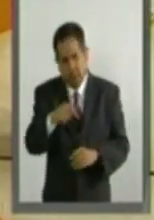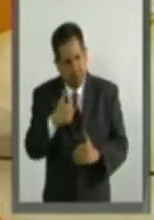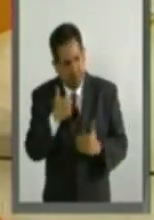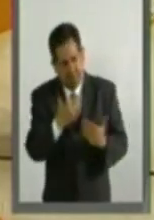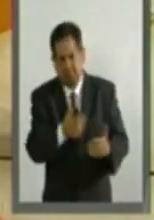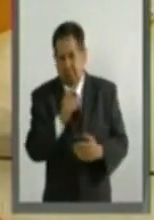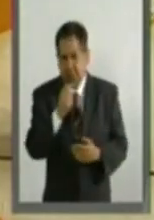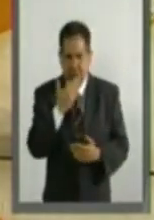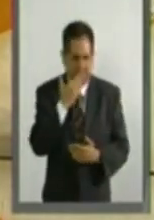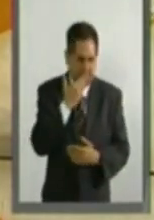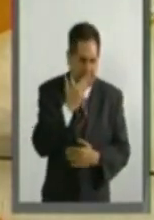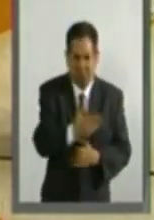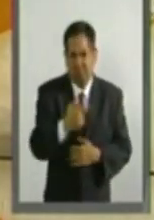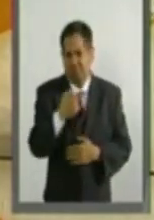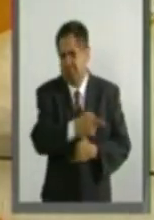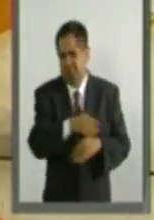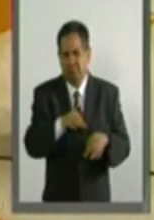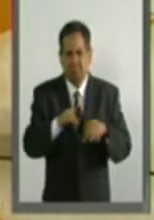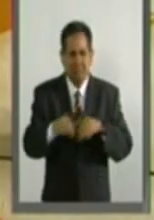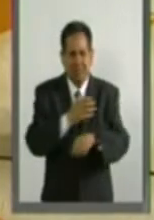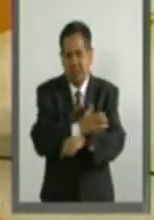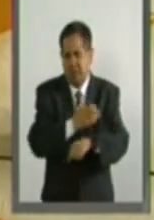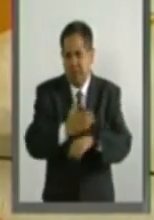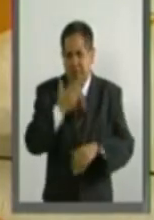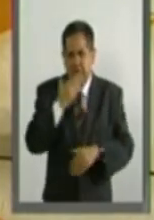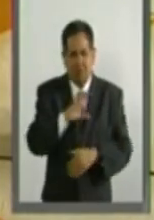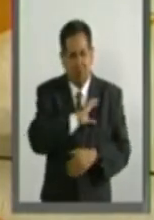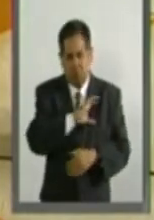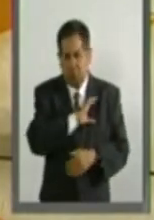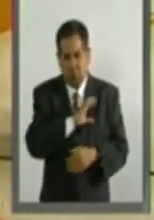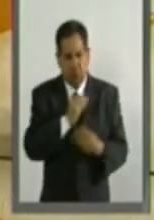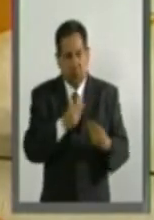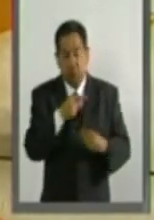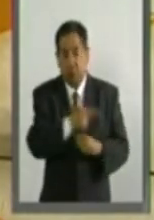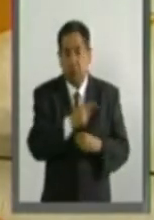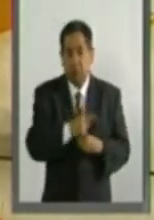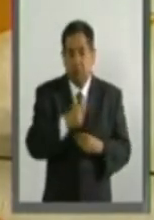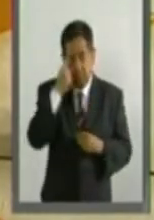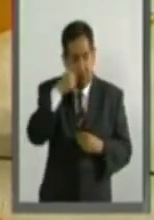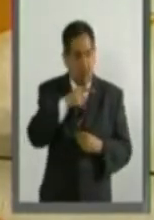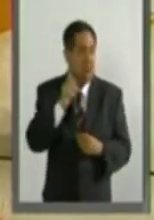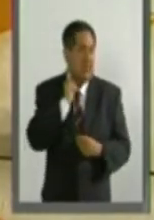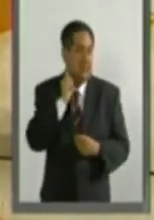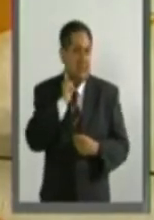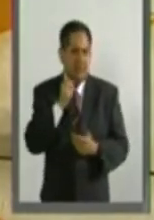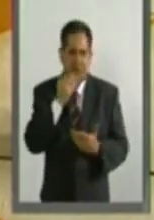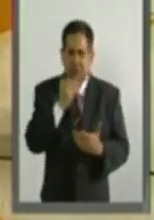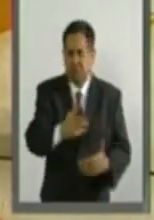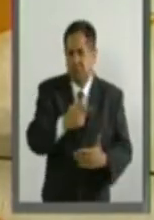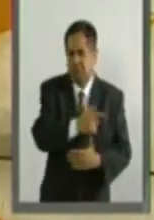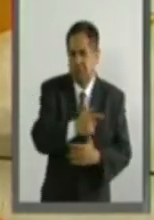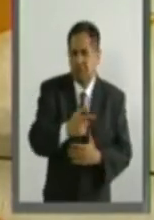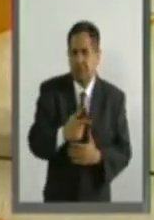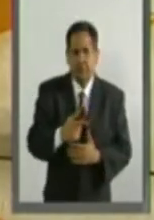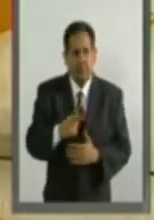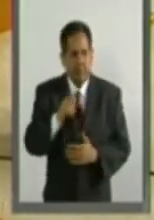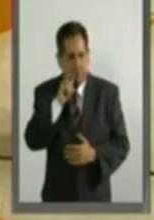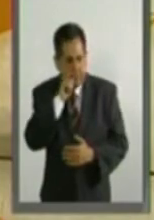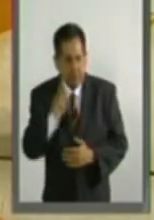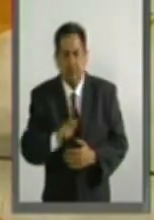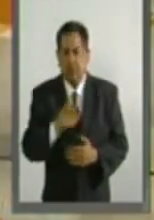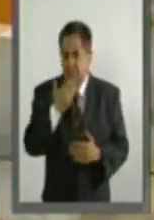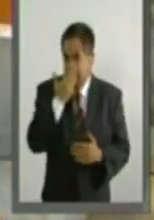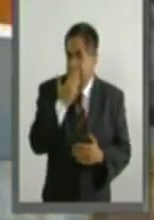trabajo de una compañera muy querida, sin duda alguna. Creo que una senadora que en la amistad, en